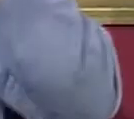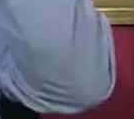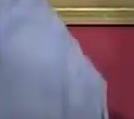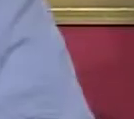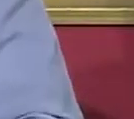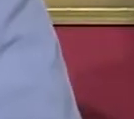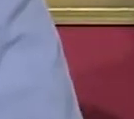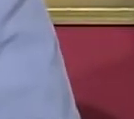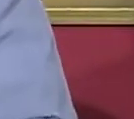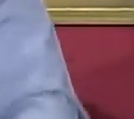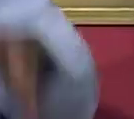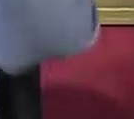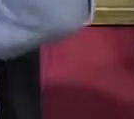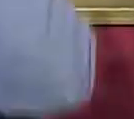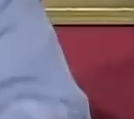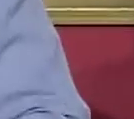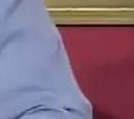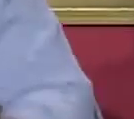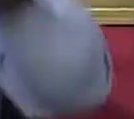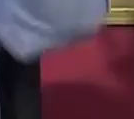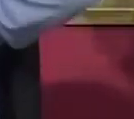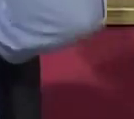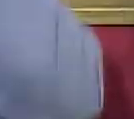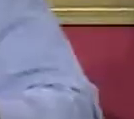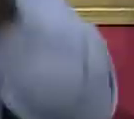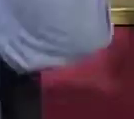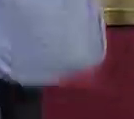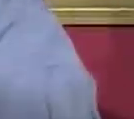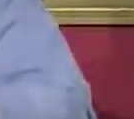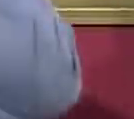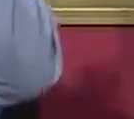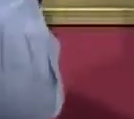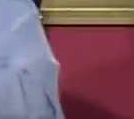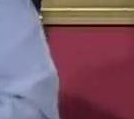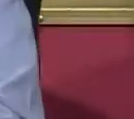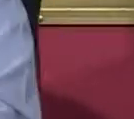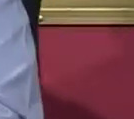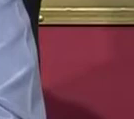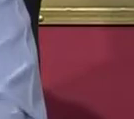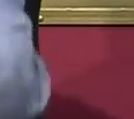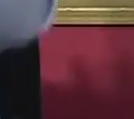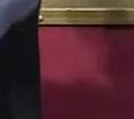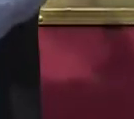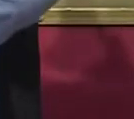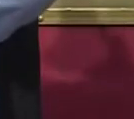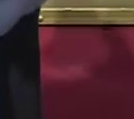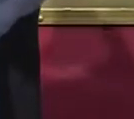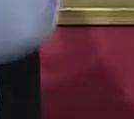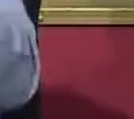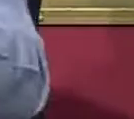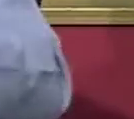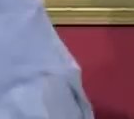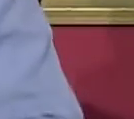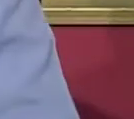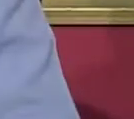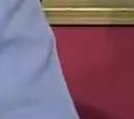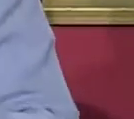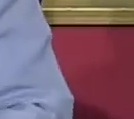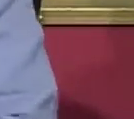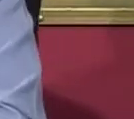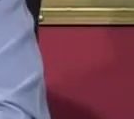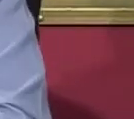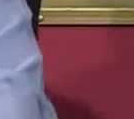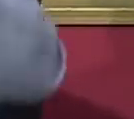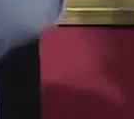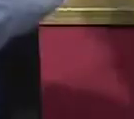humanidad de que Cristo viene para llevarse a un hombre y a una mujer decidido por Cristo Jesús, y que el hombre pueda